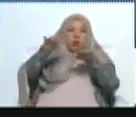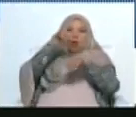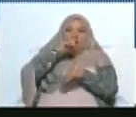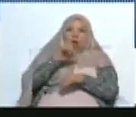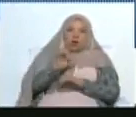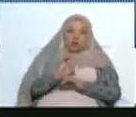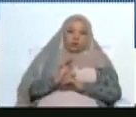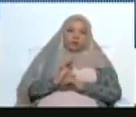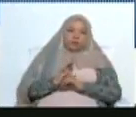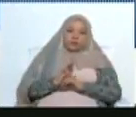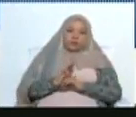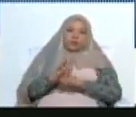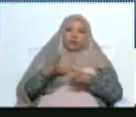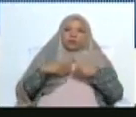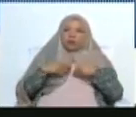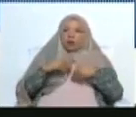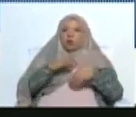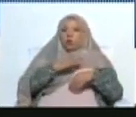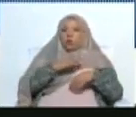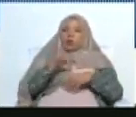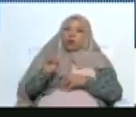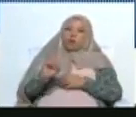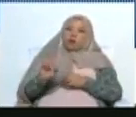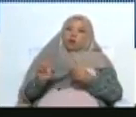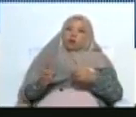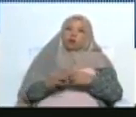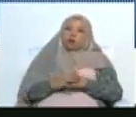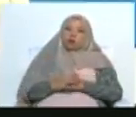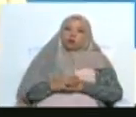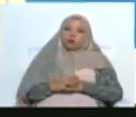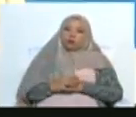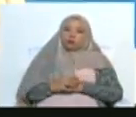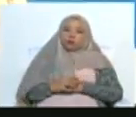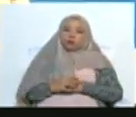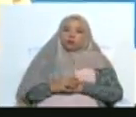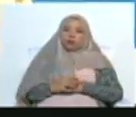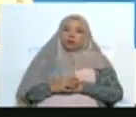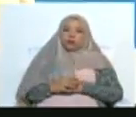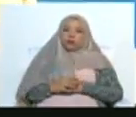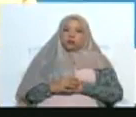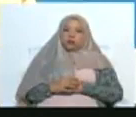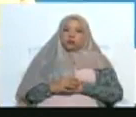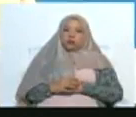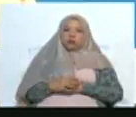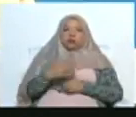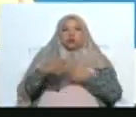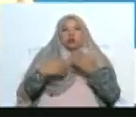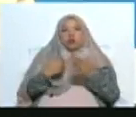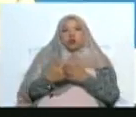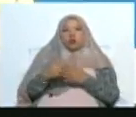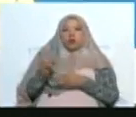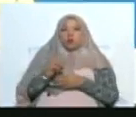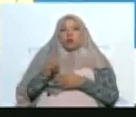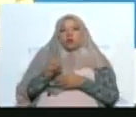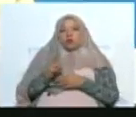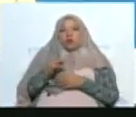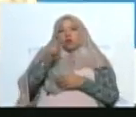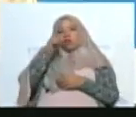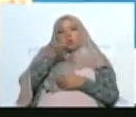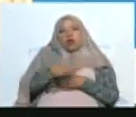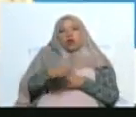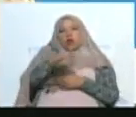y qué pueda ser reconocido como patrimonio inmaterial cultural de la UNESCO bueno eh lo mío es en un verbo muy